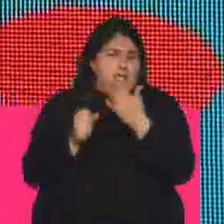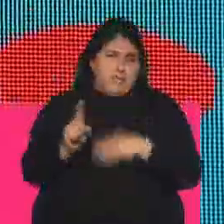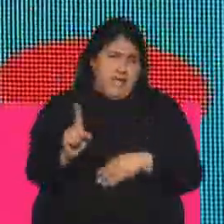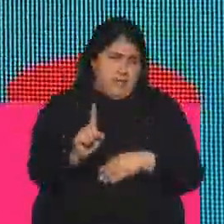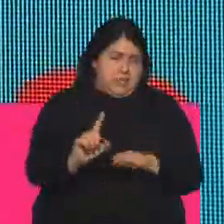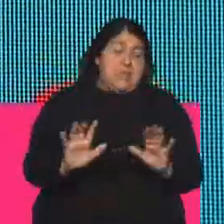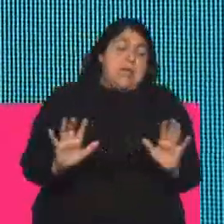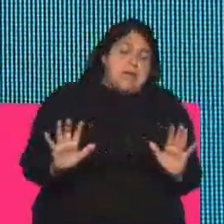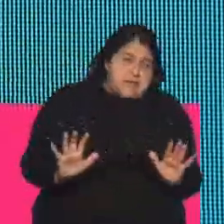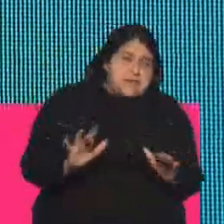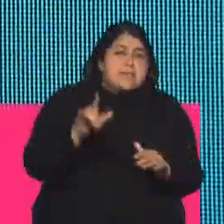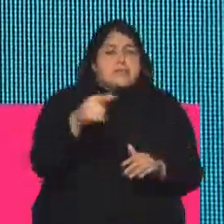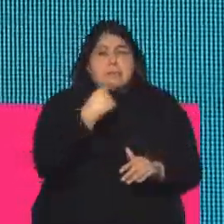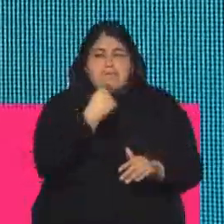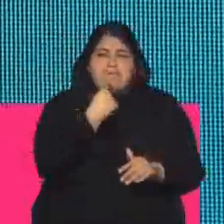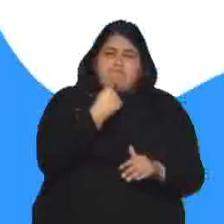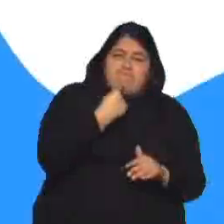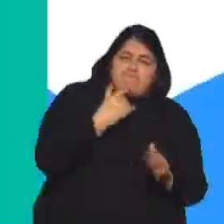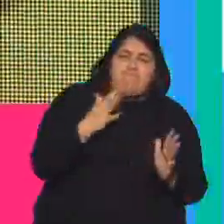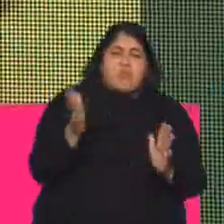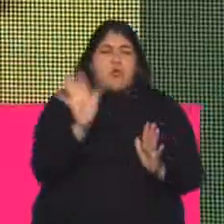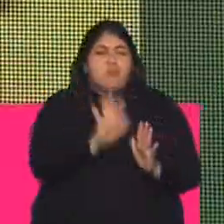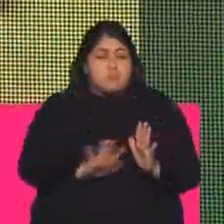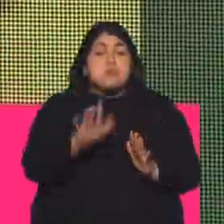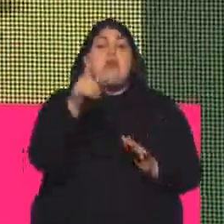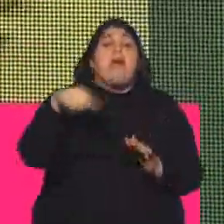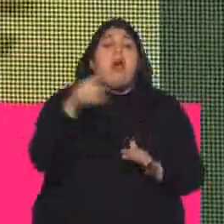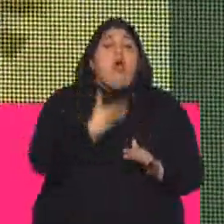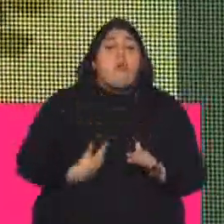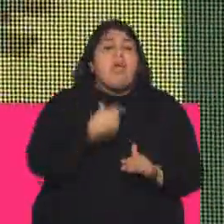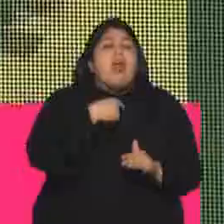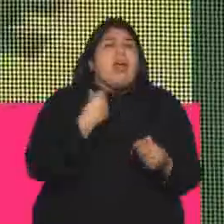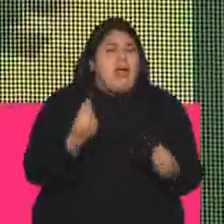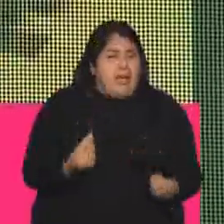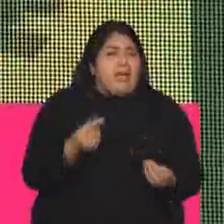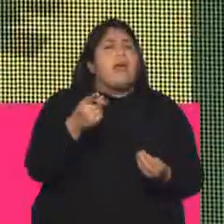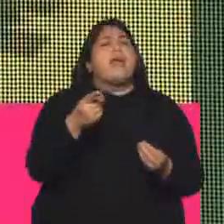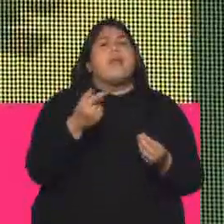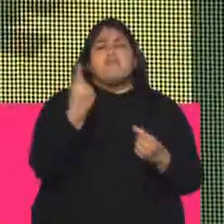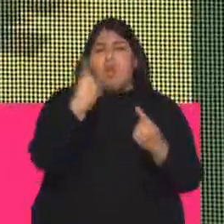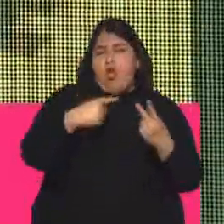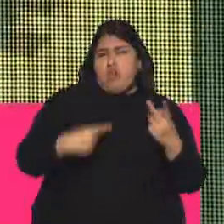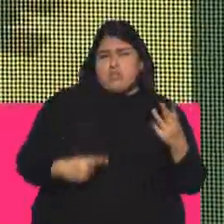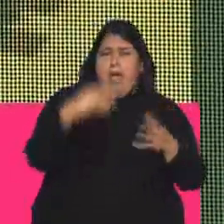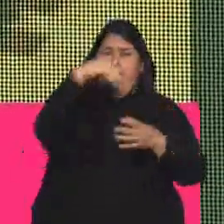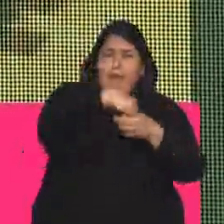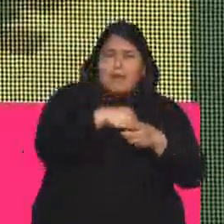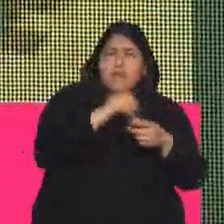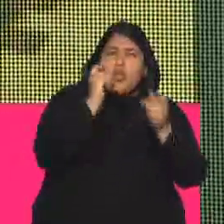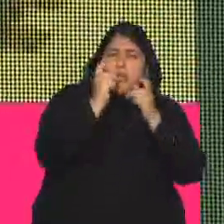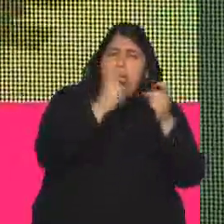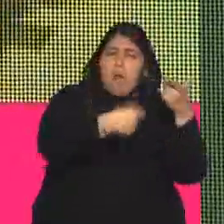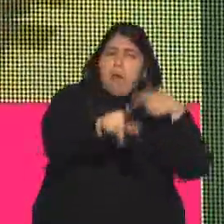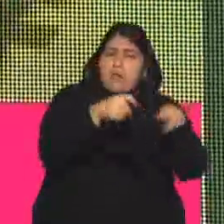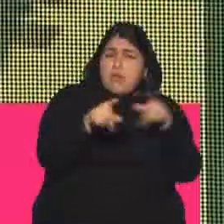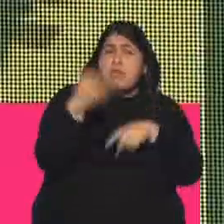los bancos están como... A ver. Lo que quiere el gobierno es meter varios rubros que sean... Que hayan